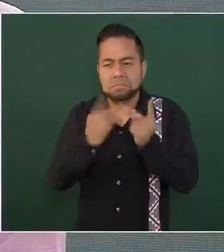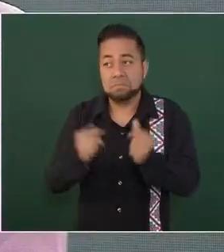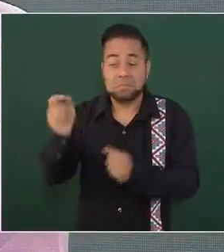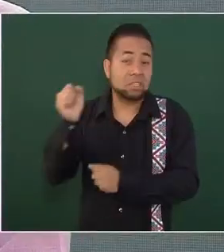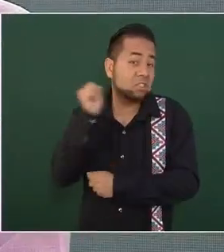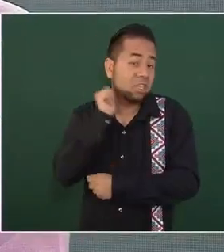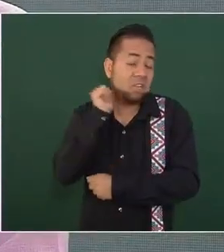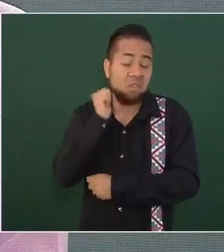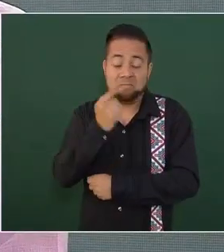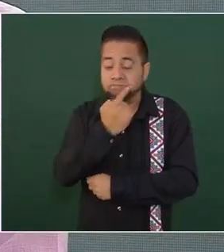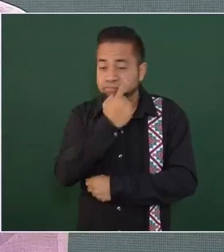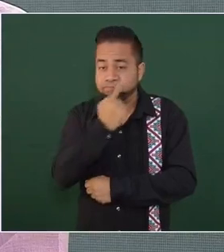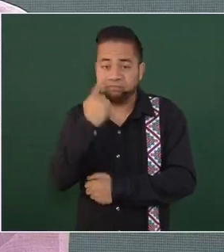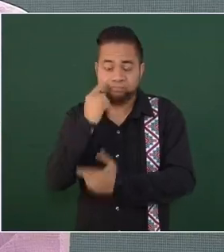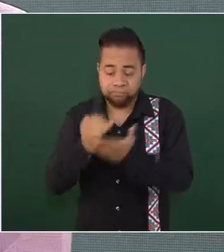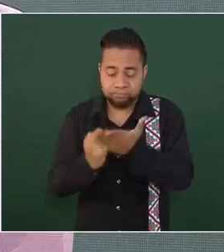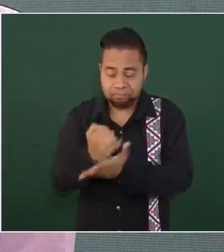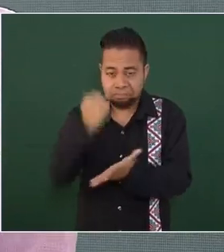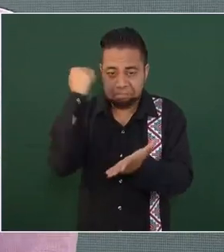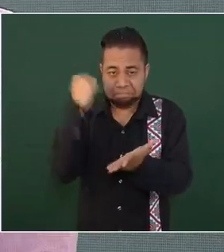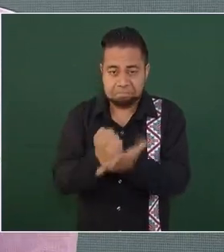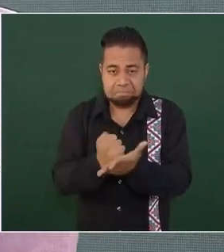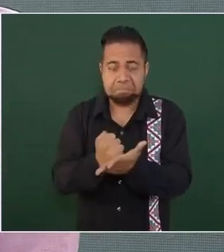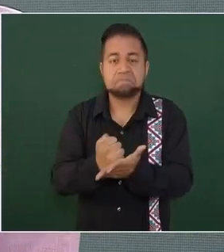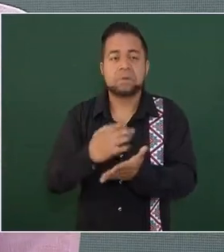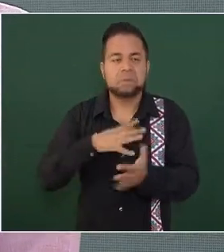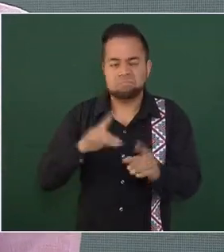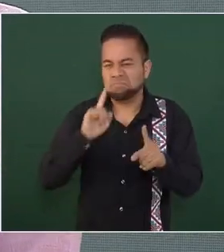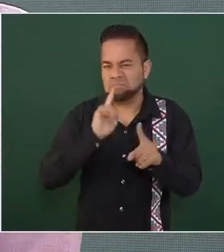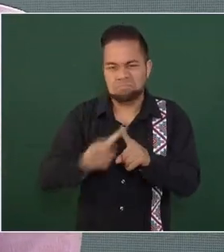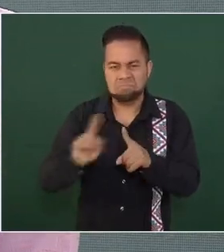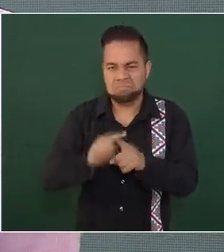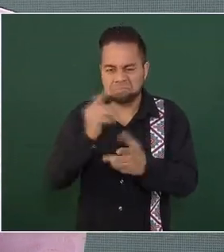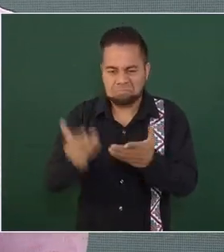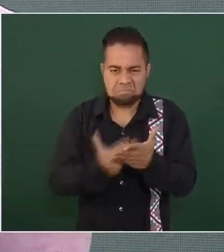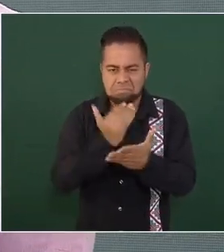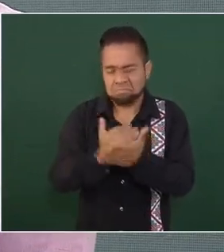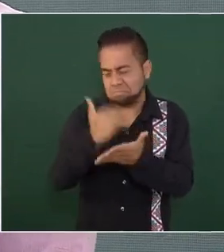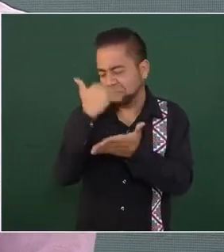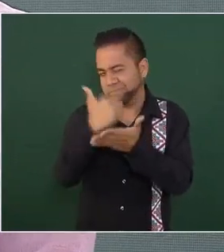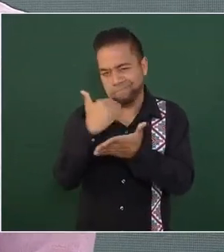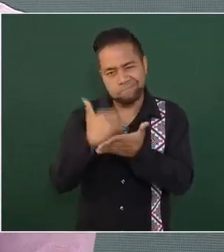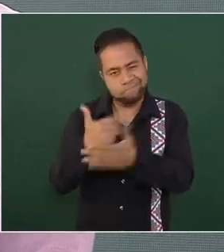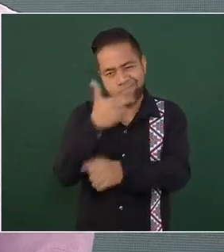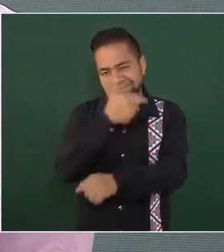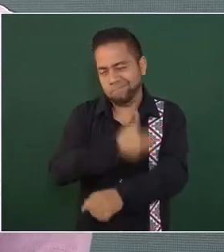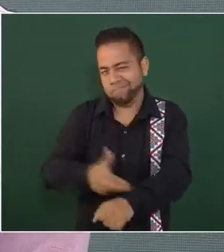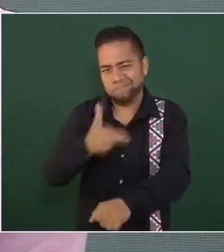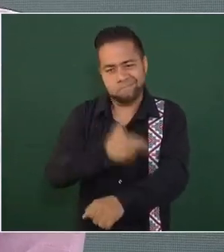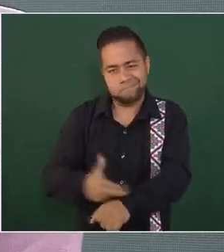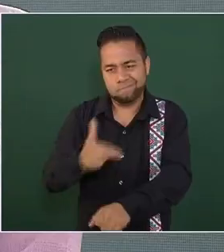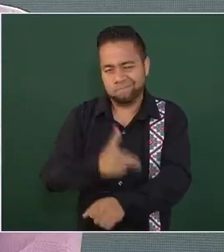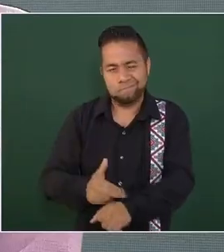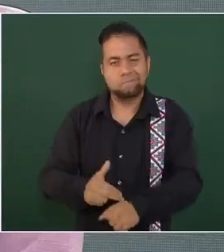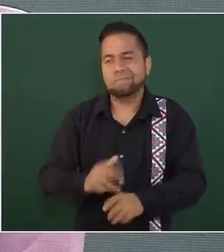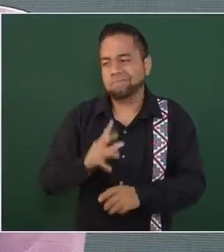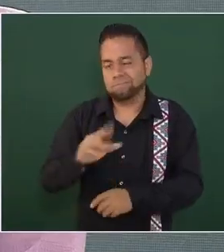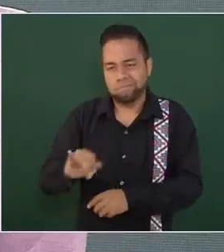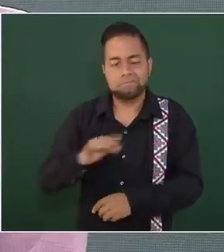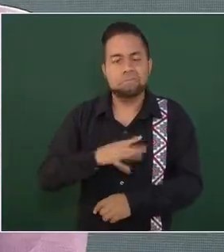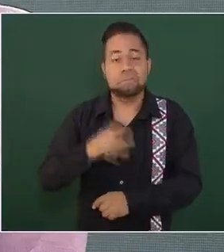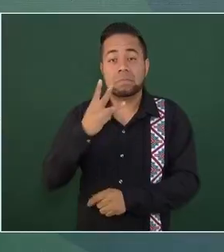hay una serie de requisitos legales las tres propuestas